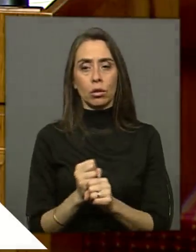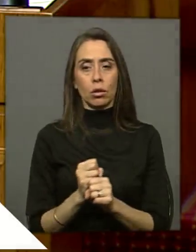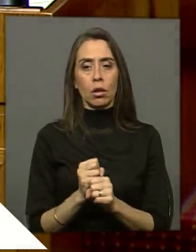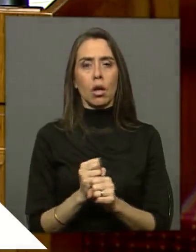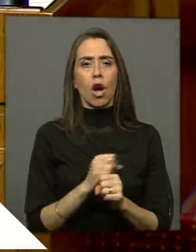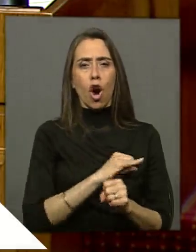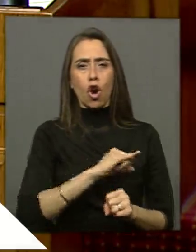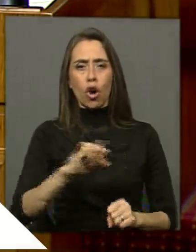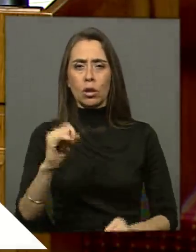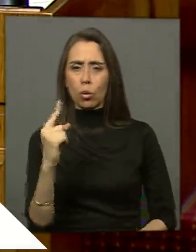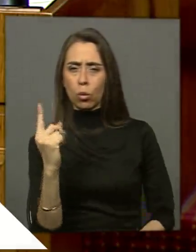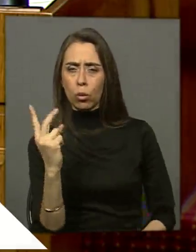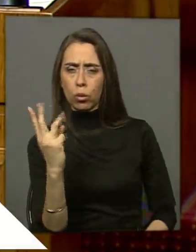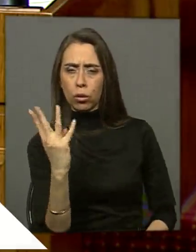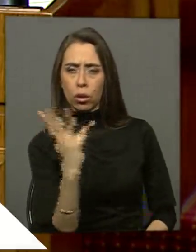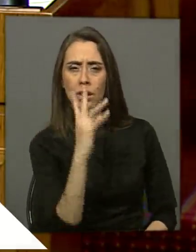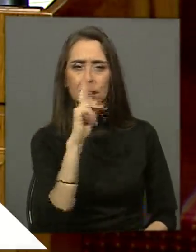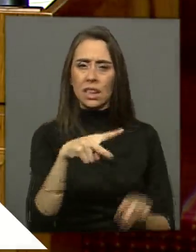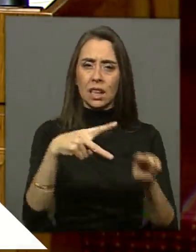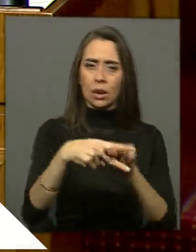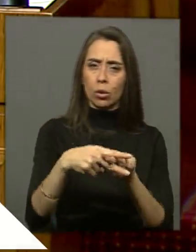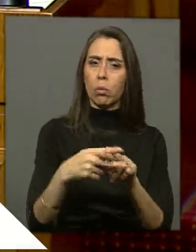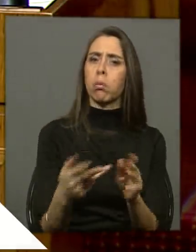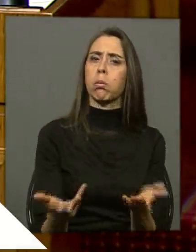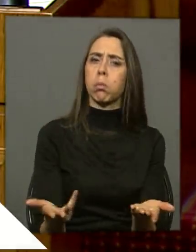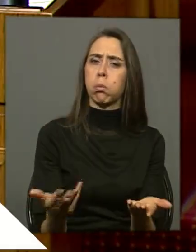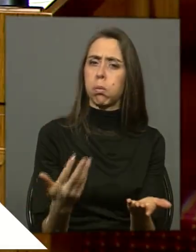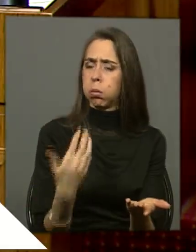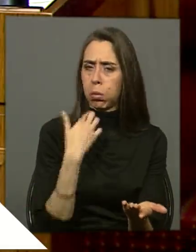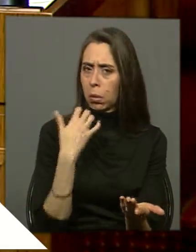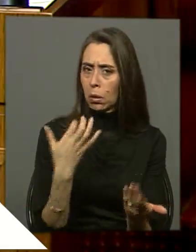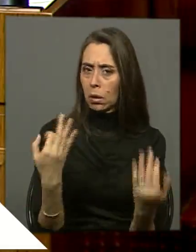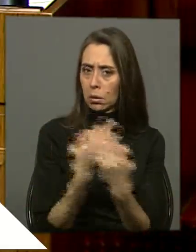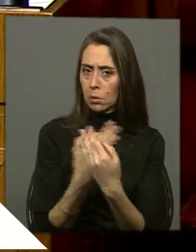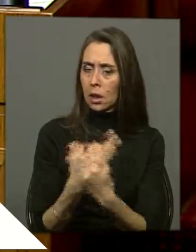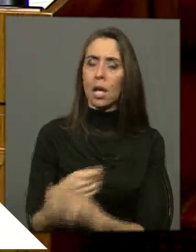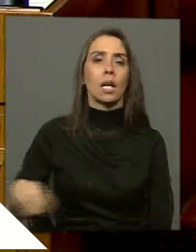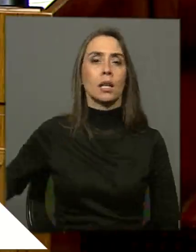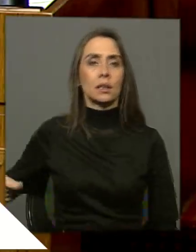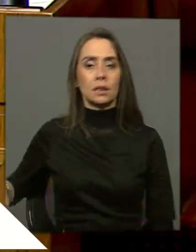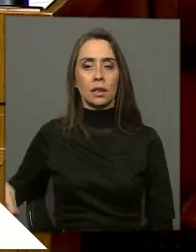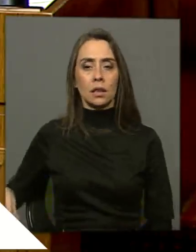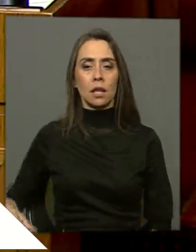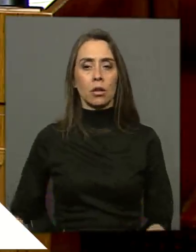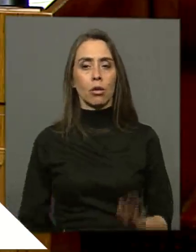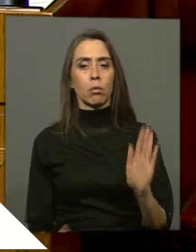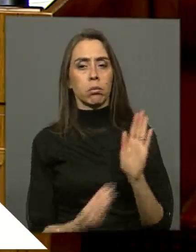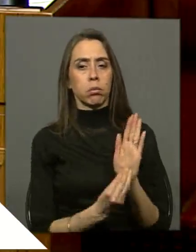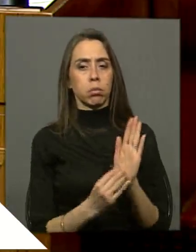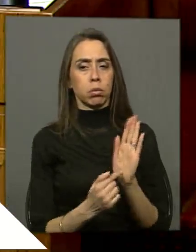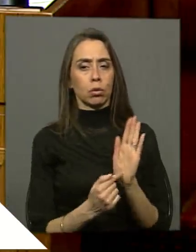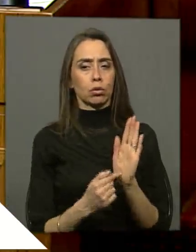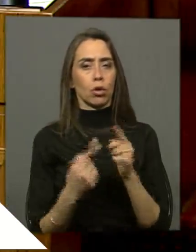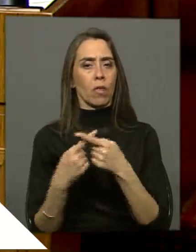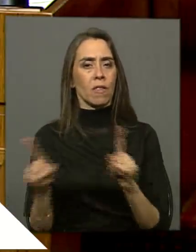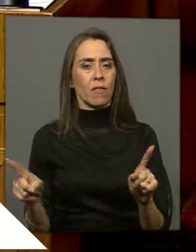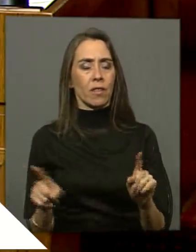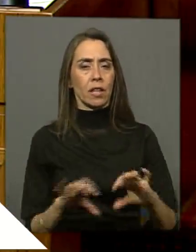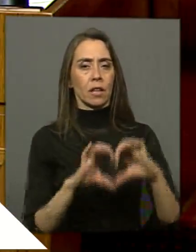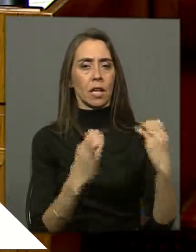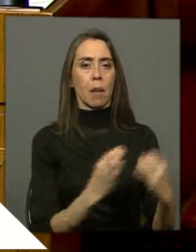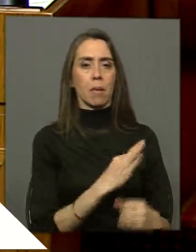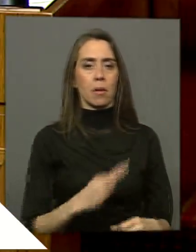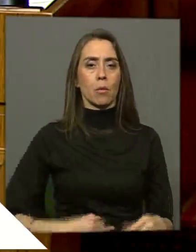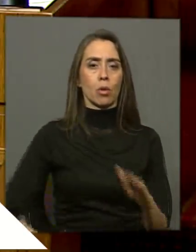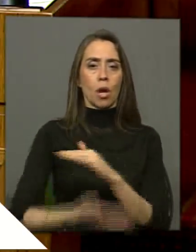continuos? No lo sé, me gustaría que me lo explicaran por qué el Senado introdujo esto, que es distinto a lo que la Cámara